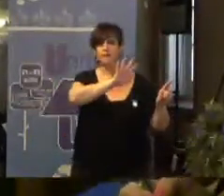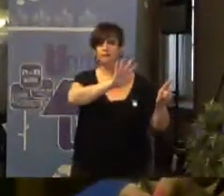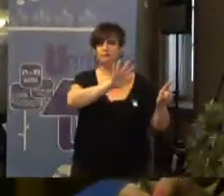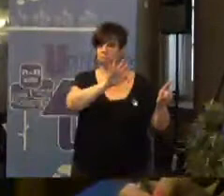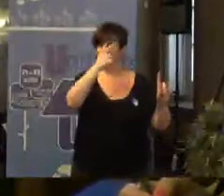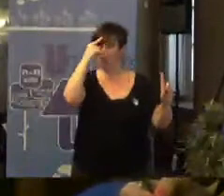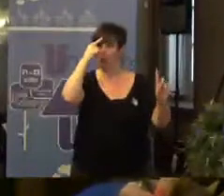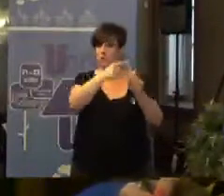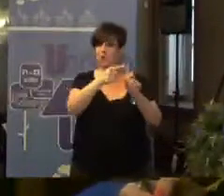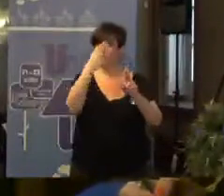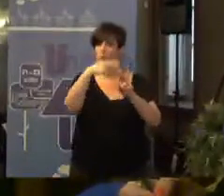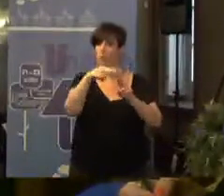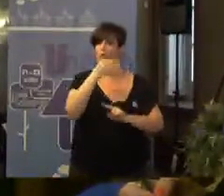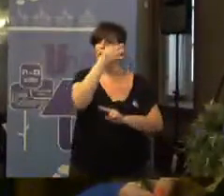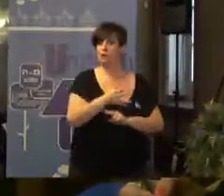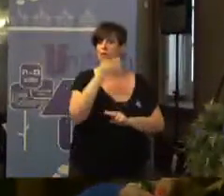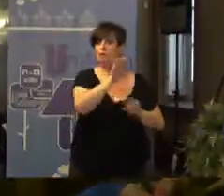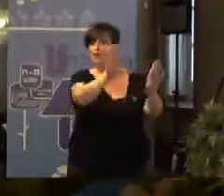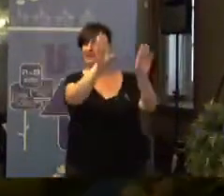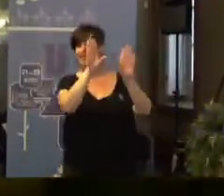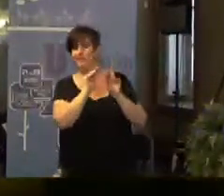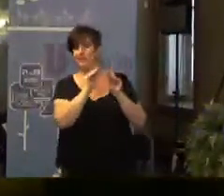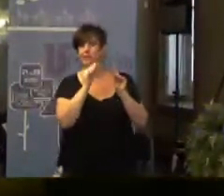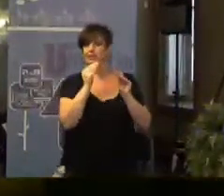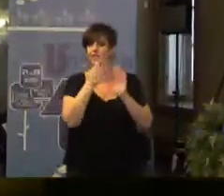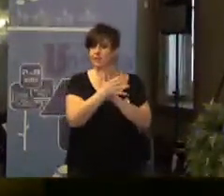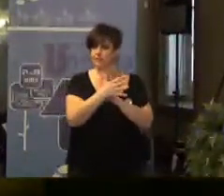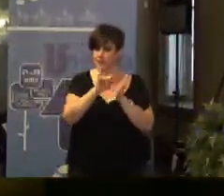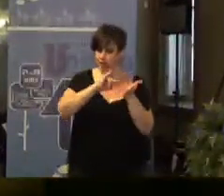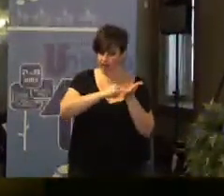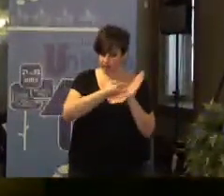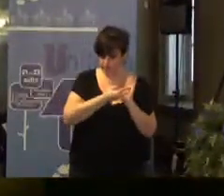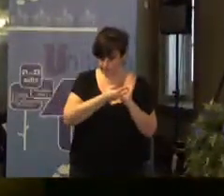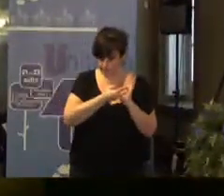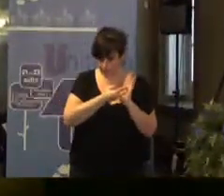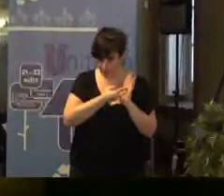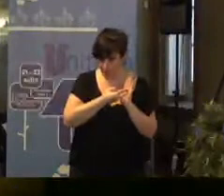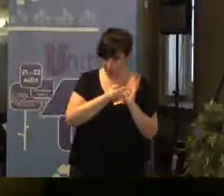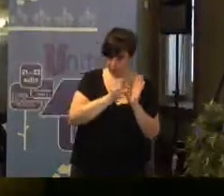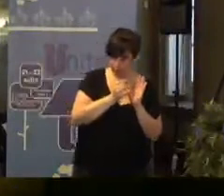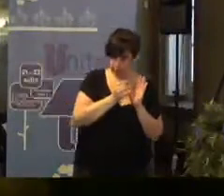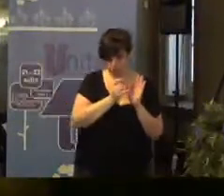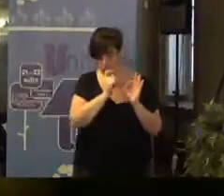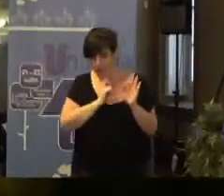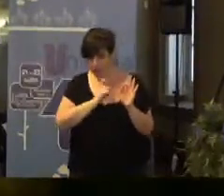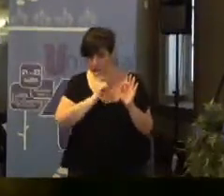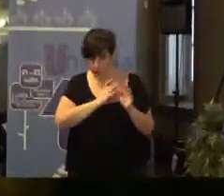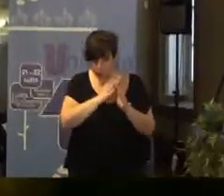dialéctica política non abonda con o sistema de coordenadas que é o habitual en calquera dos países